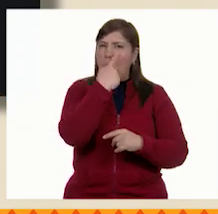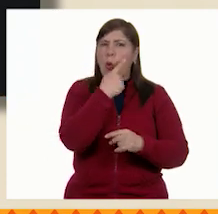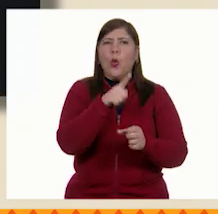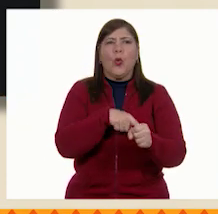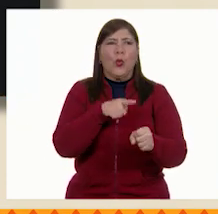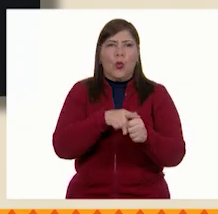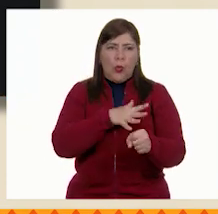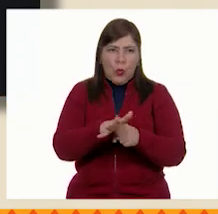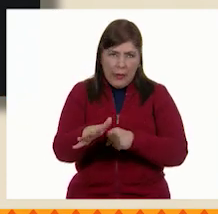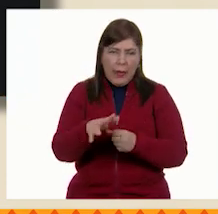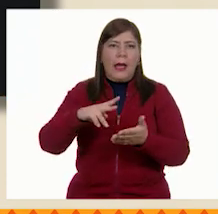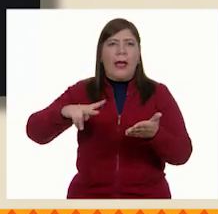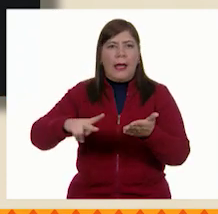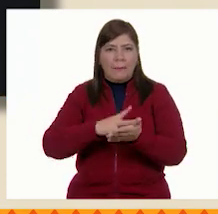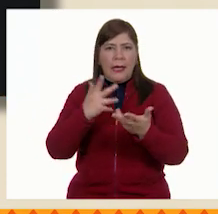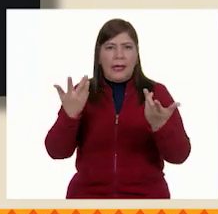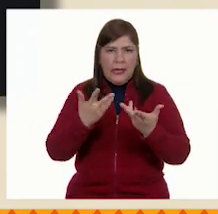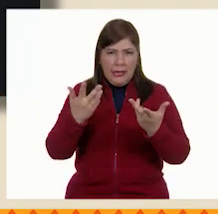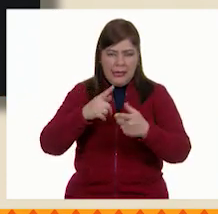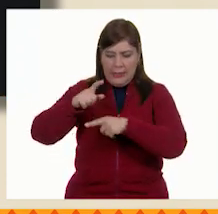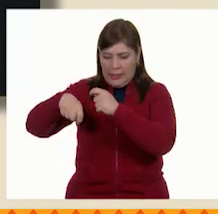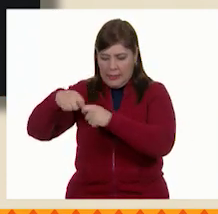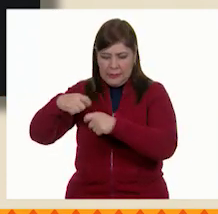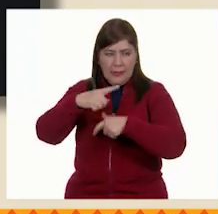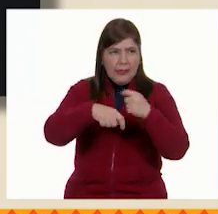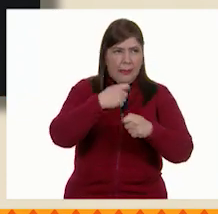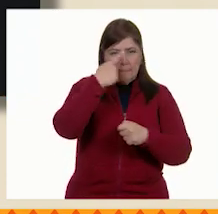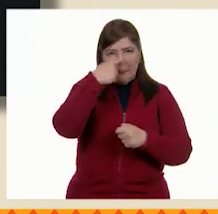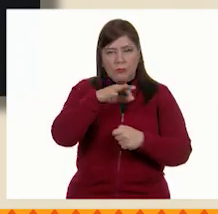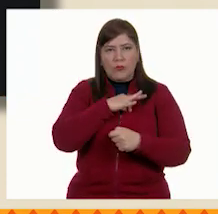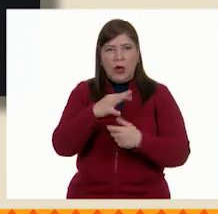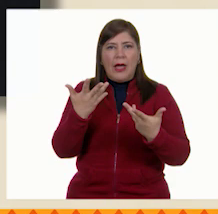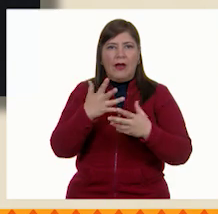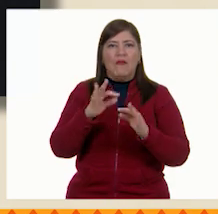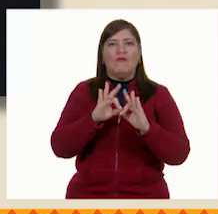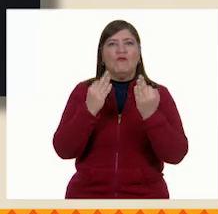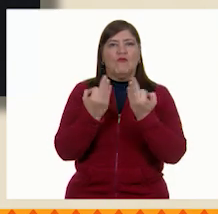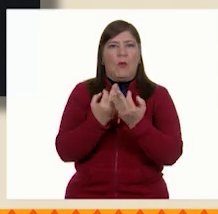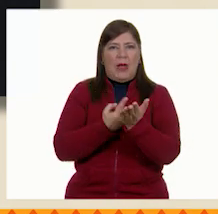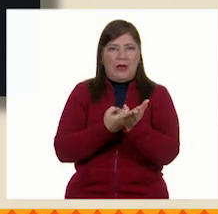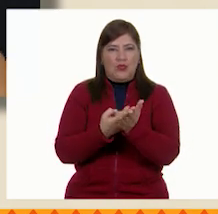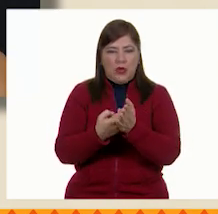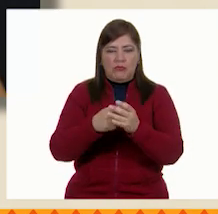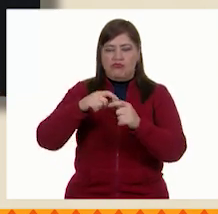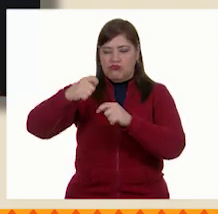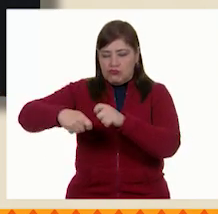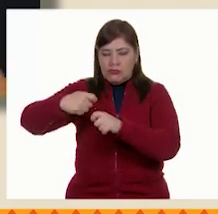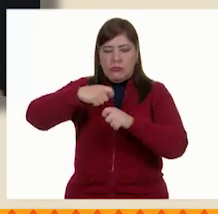elegiste. Repite este paso a lo largo del calcetín para hacer la forma del gusano.